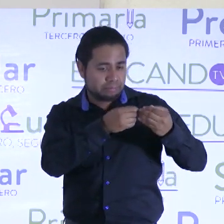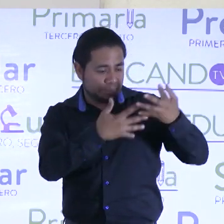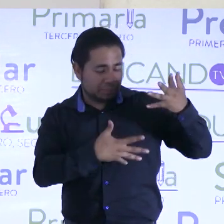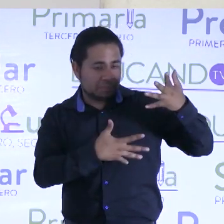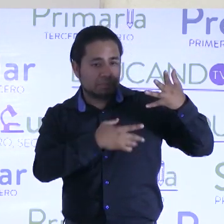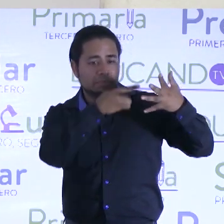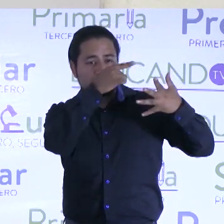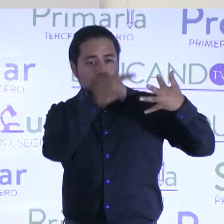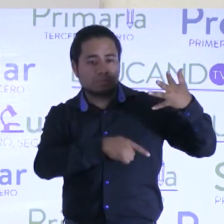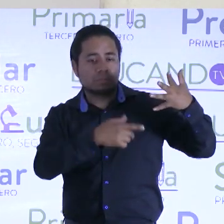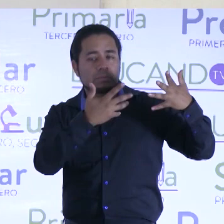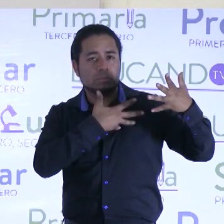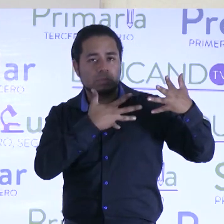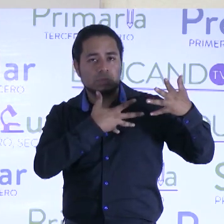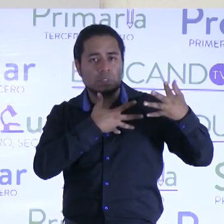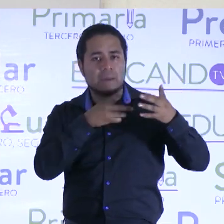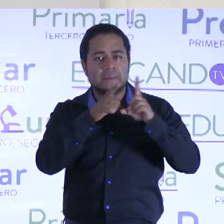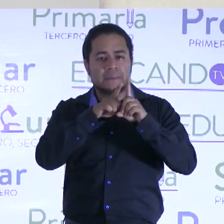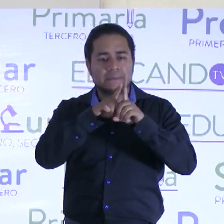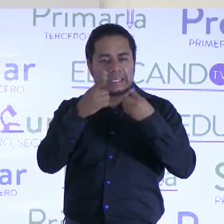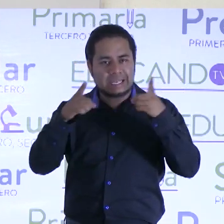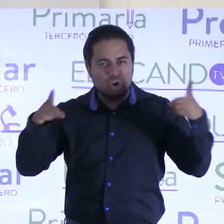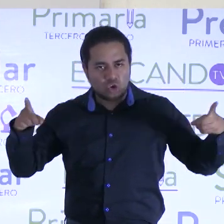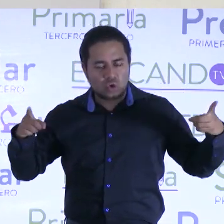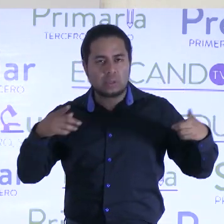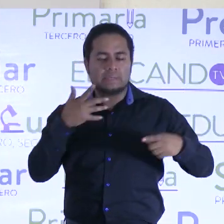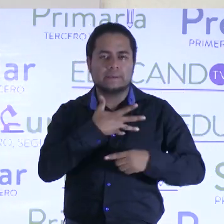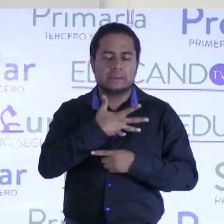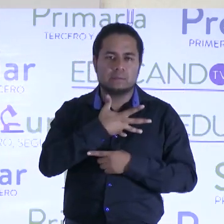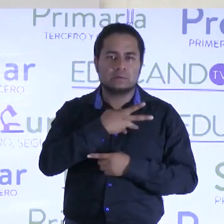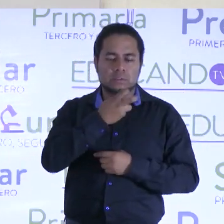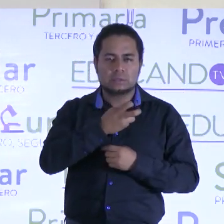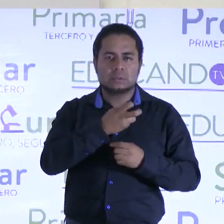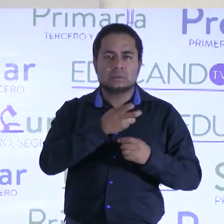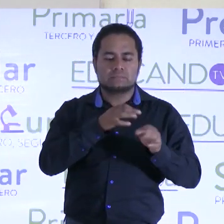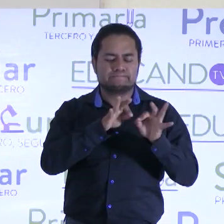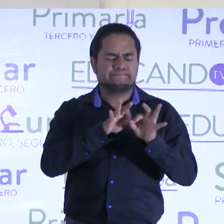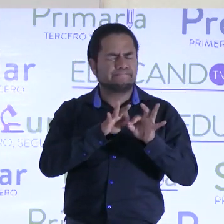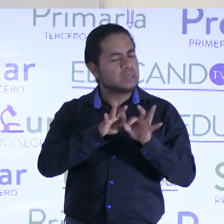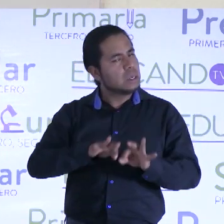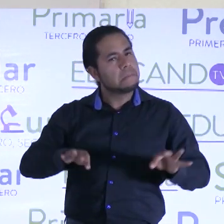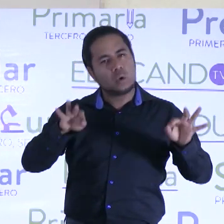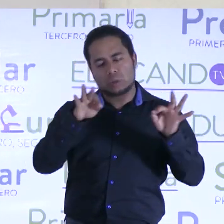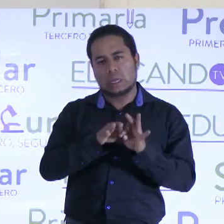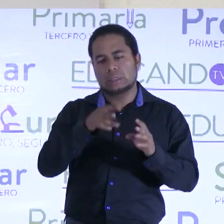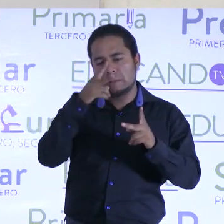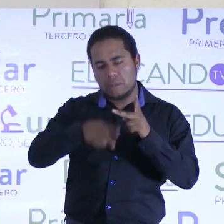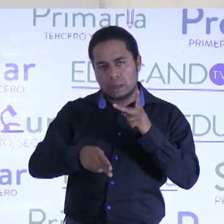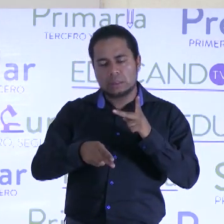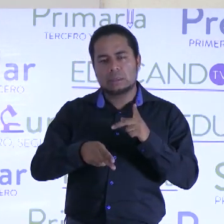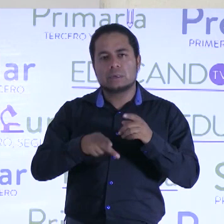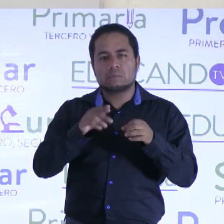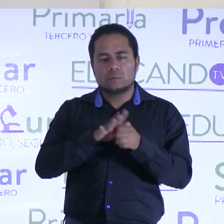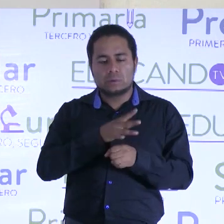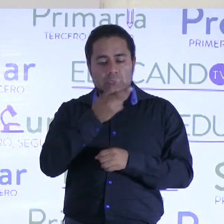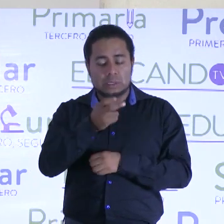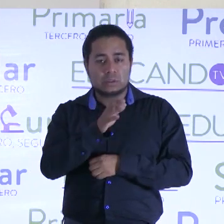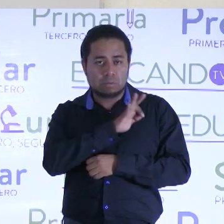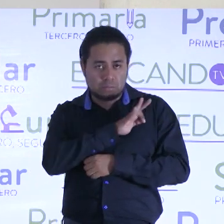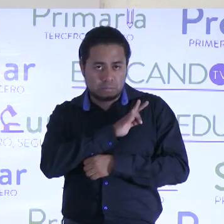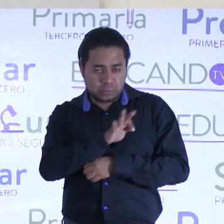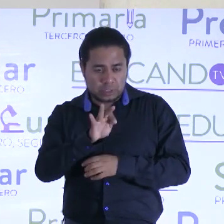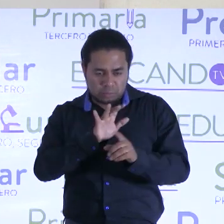esta parte que tenemos acá, que es el desarrollo, es una parte fundamental porque nos va a